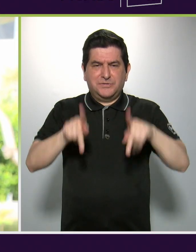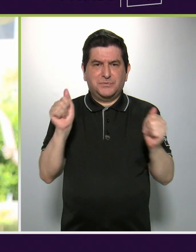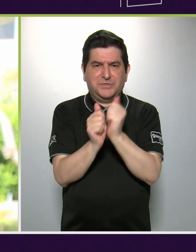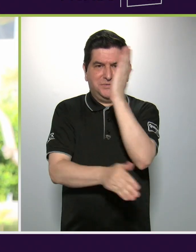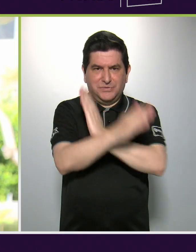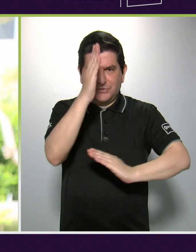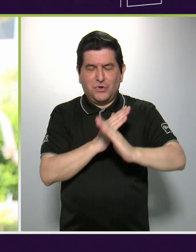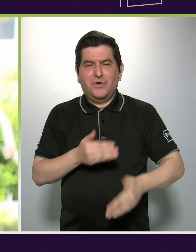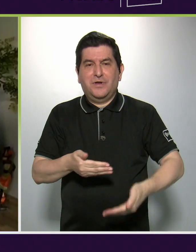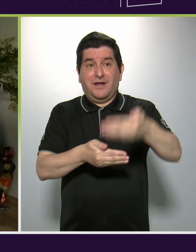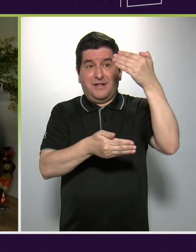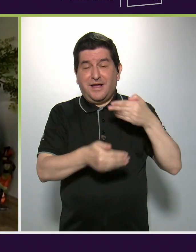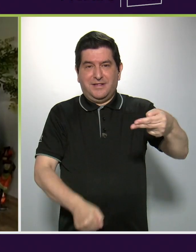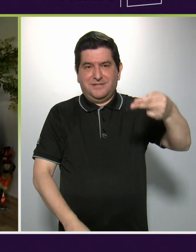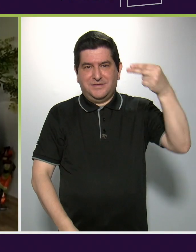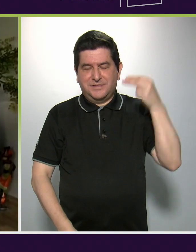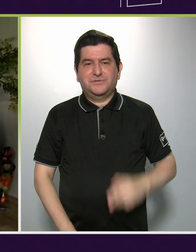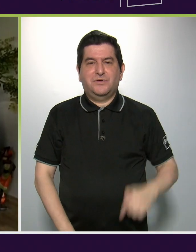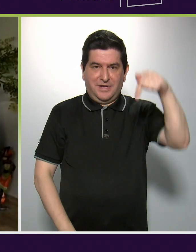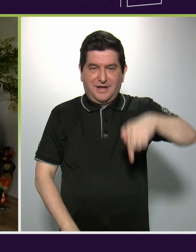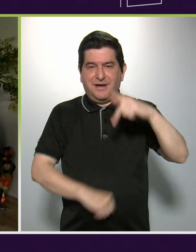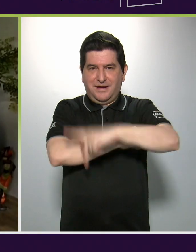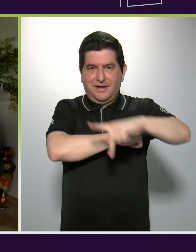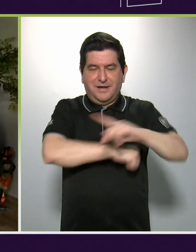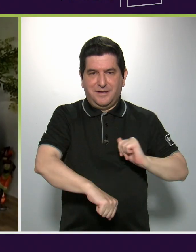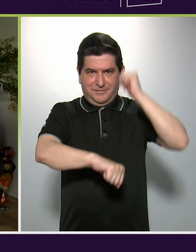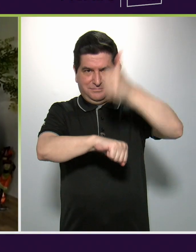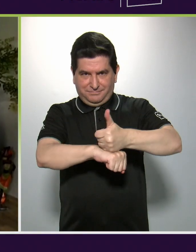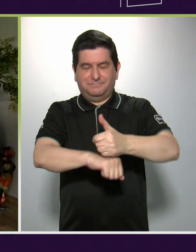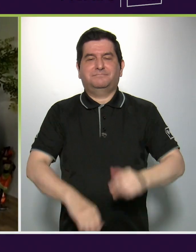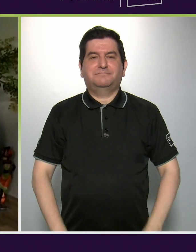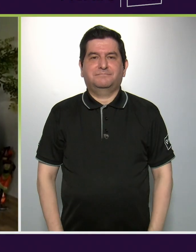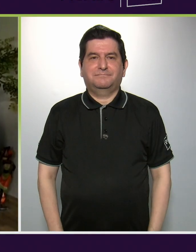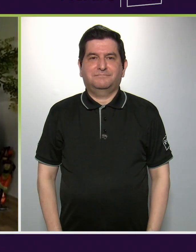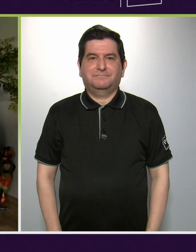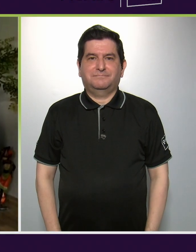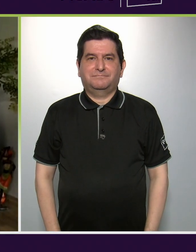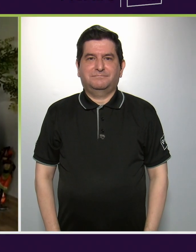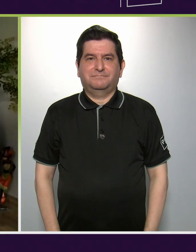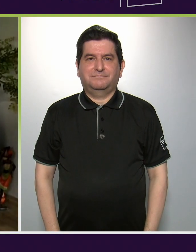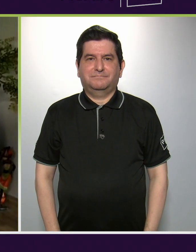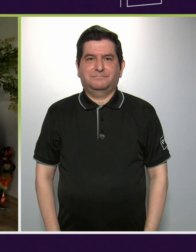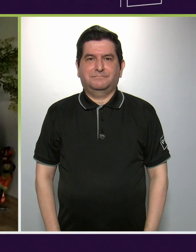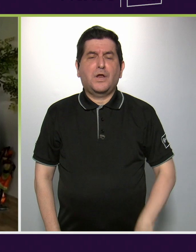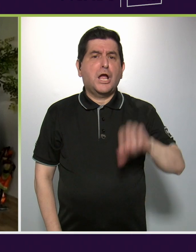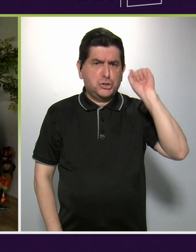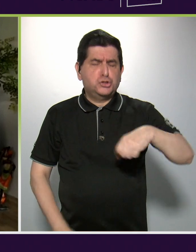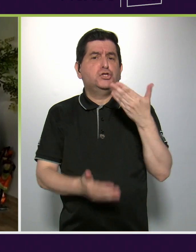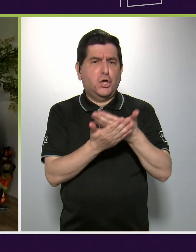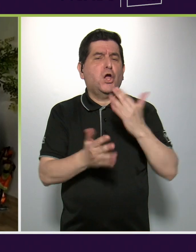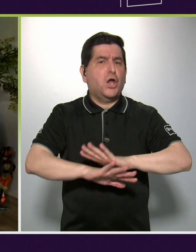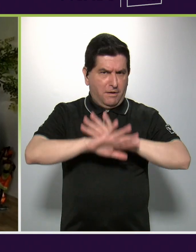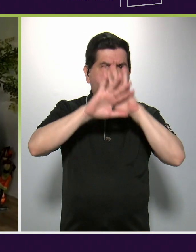la constitución del país. Pero sí hay evidencia clara de que los datos de la ENADIS reflejan que